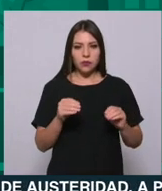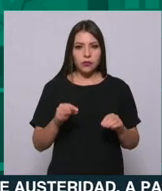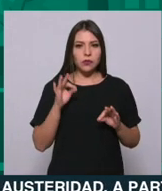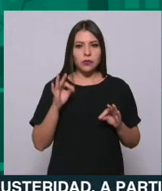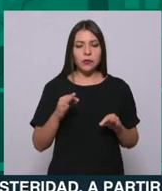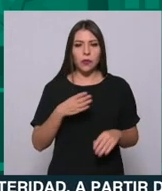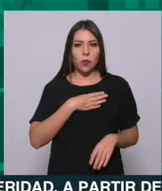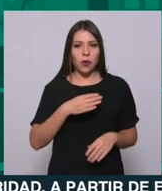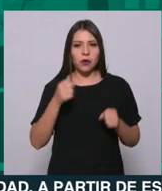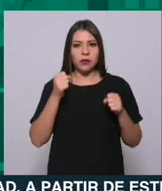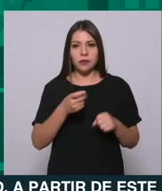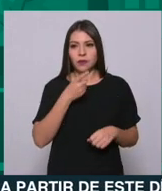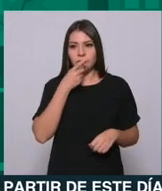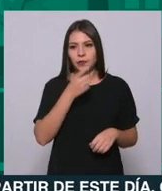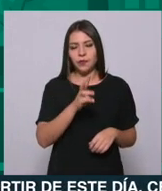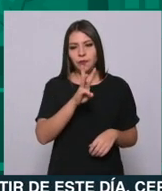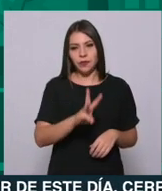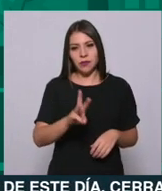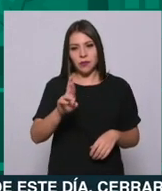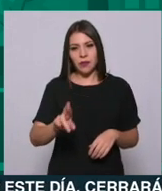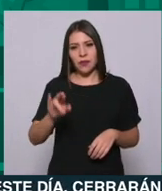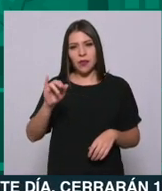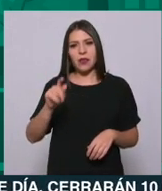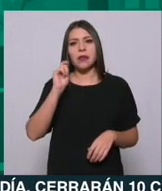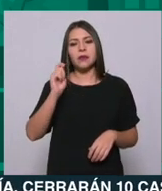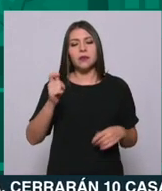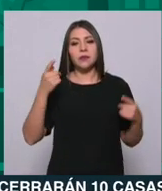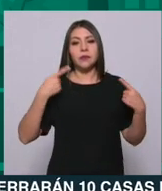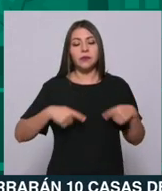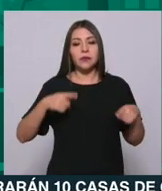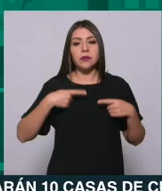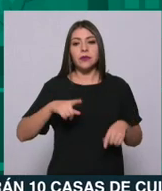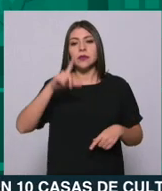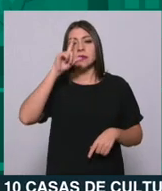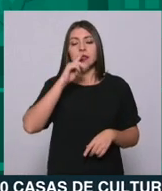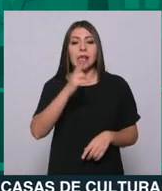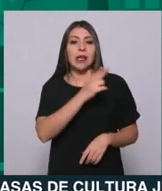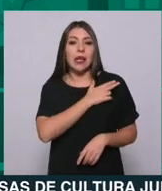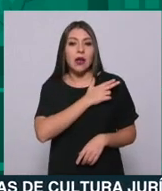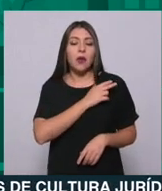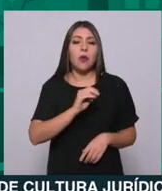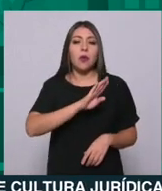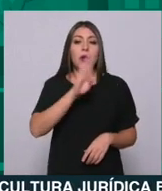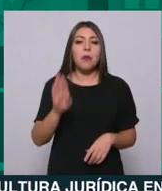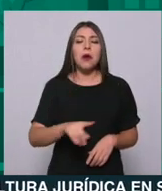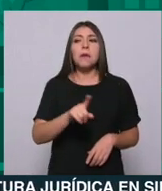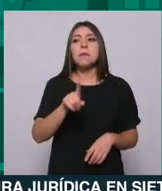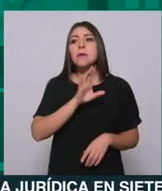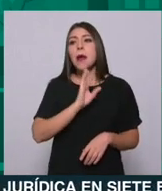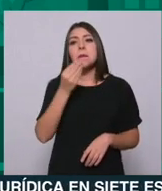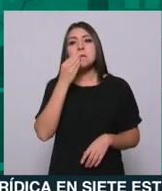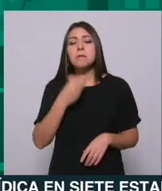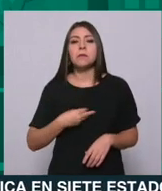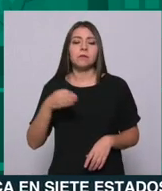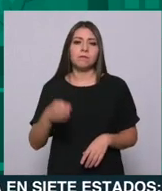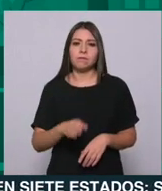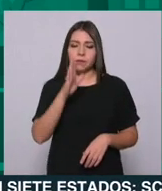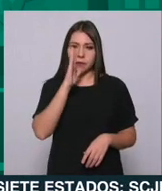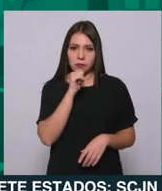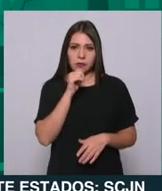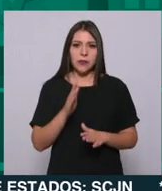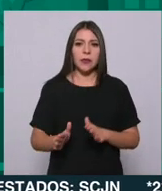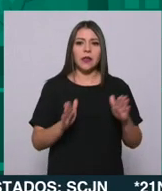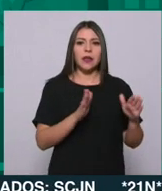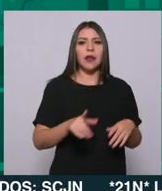la WRI, es que ninguna muerte o lesión grave debe ser aceptable, que el diseño de las calles debe estar hecho para que el error humano